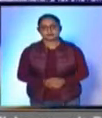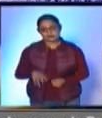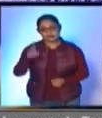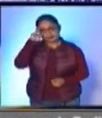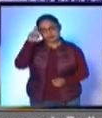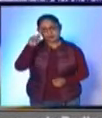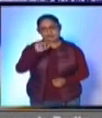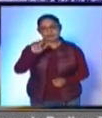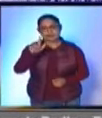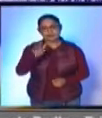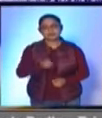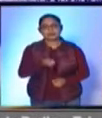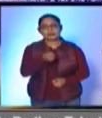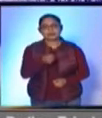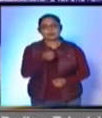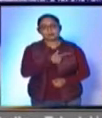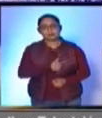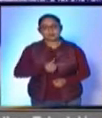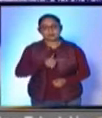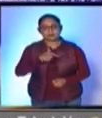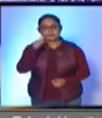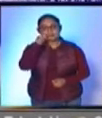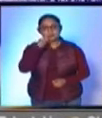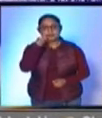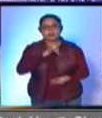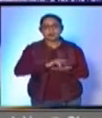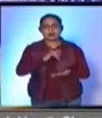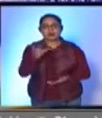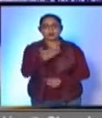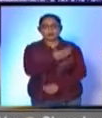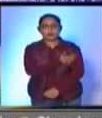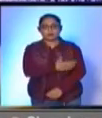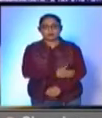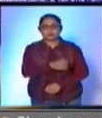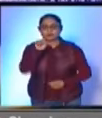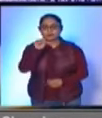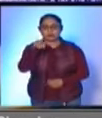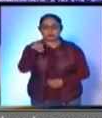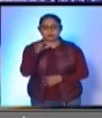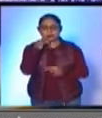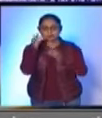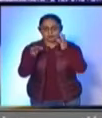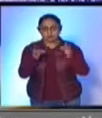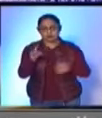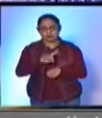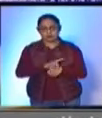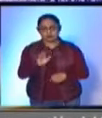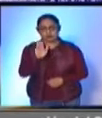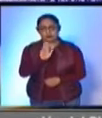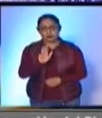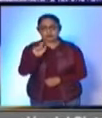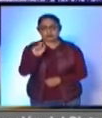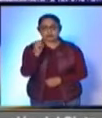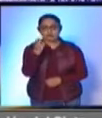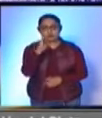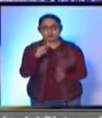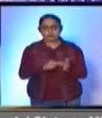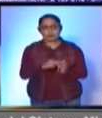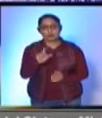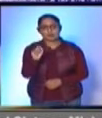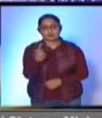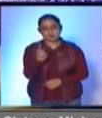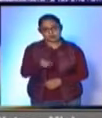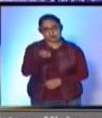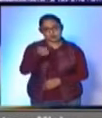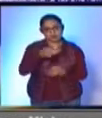Hola, ¿qué tal? Les saludo con el gusto de siempre. Gracias por acompañarnos en SM Noticias. Hoy miércoles 20 de enero del 2021. Saludo a usted